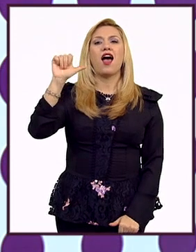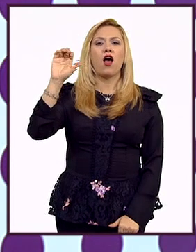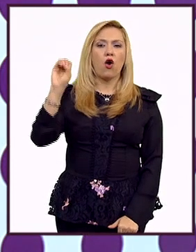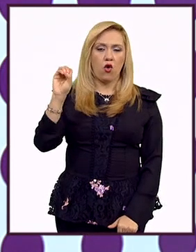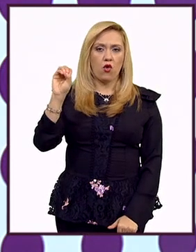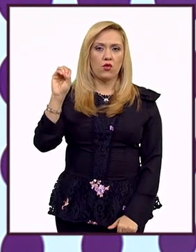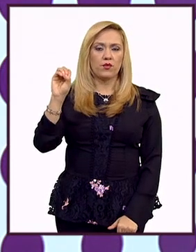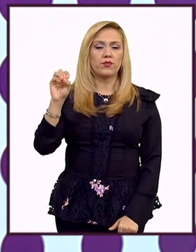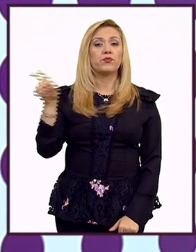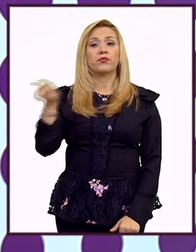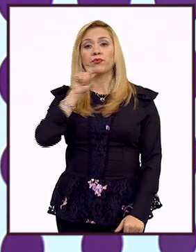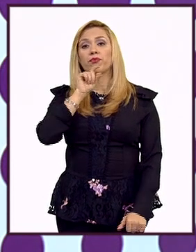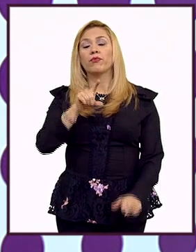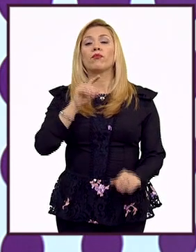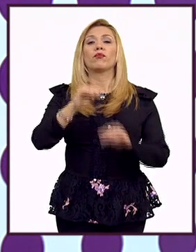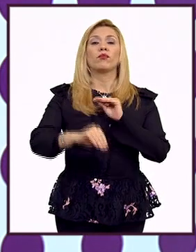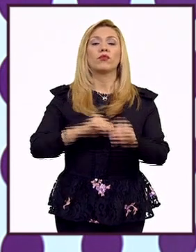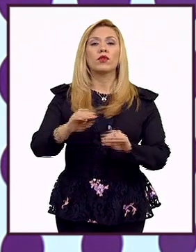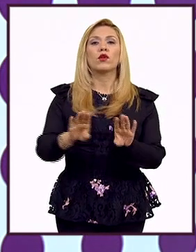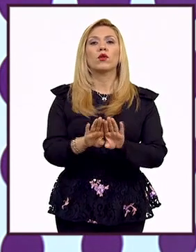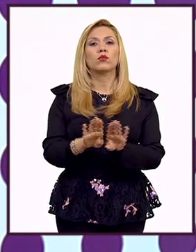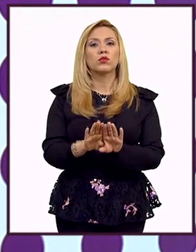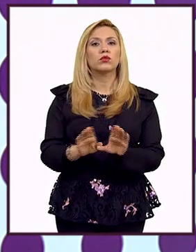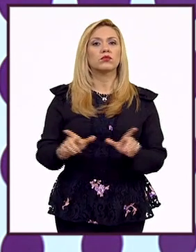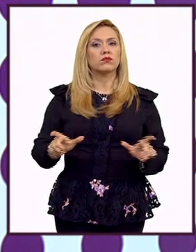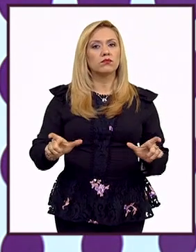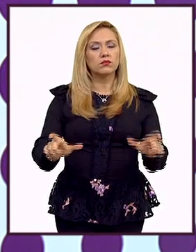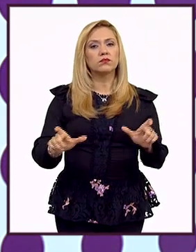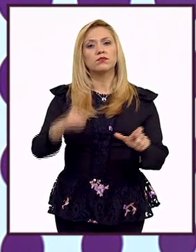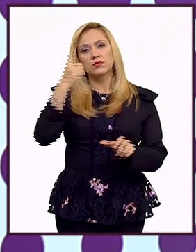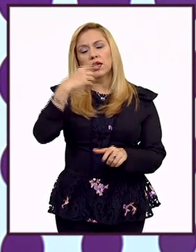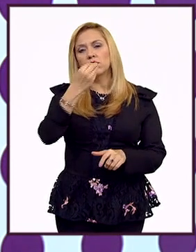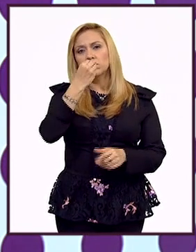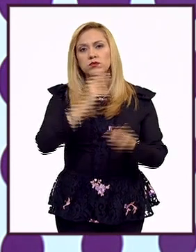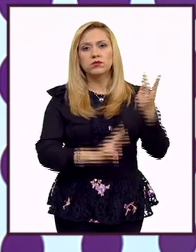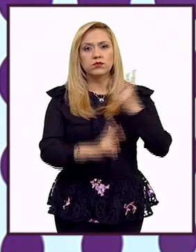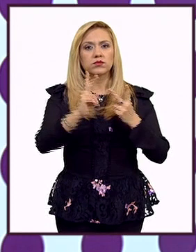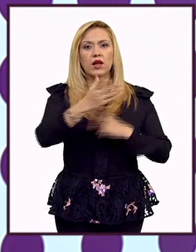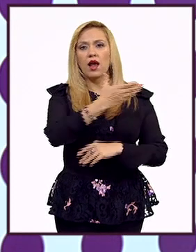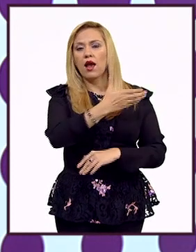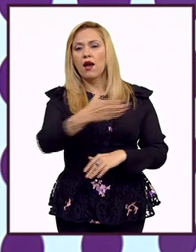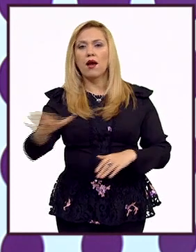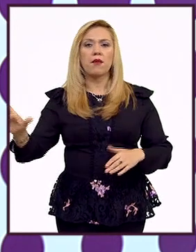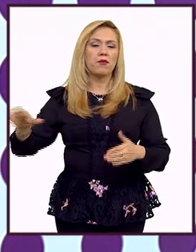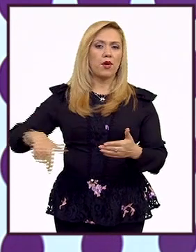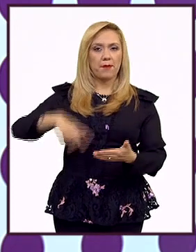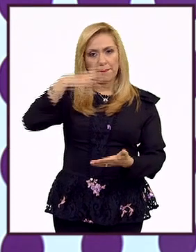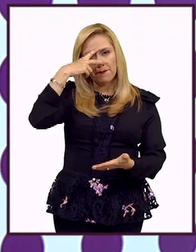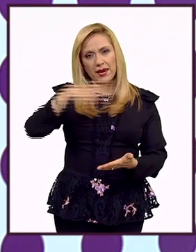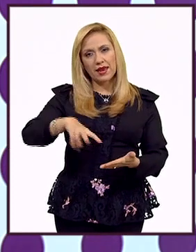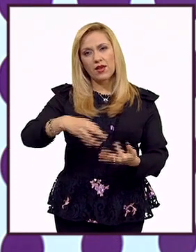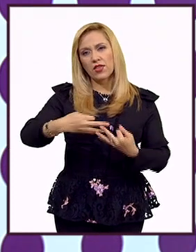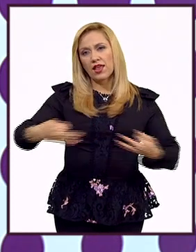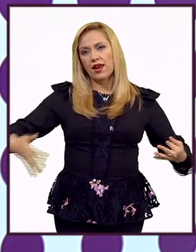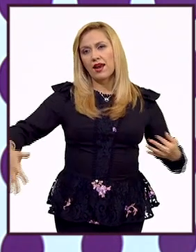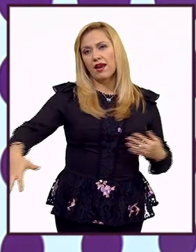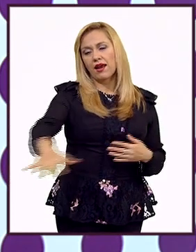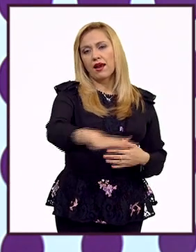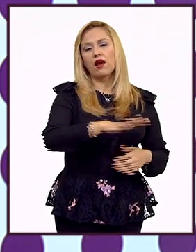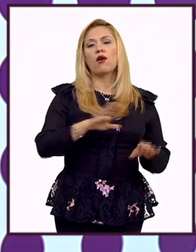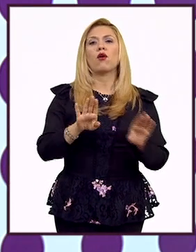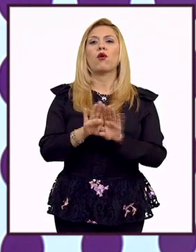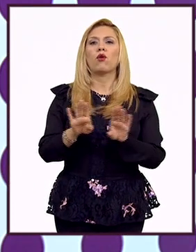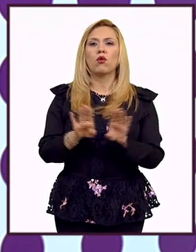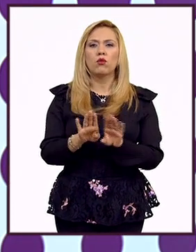el diseño e implementación de estrategias de seguridad alimentaria y nutricional en territorios rurales de México, incorporando la transversalidad de género,